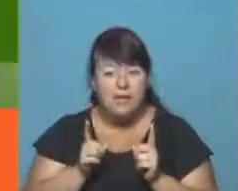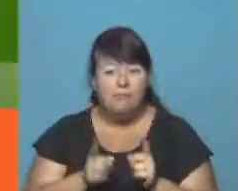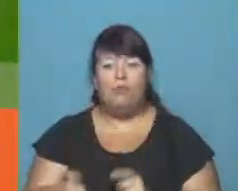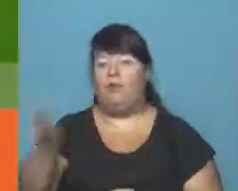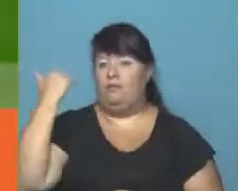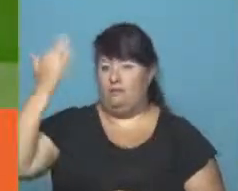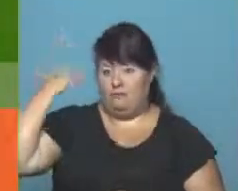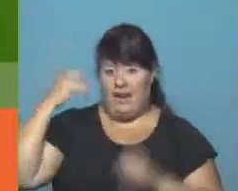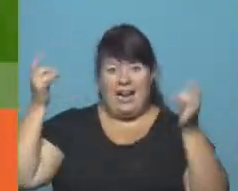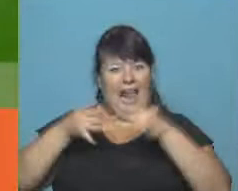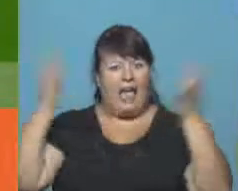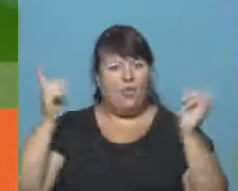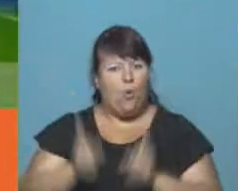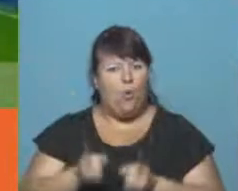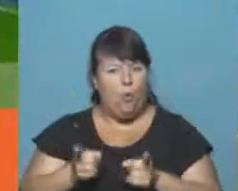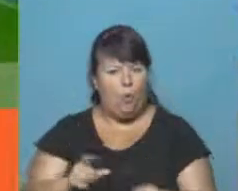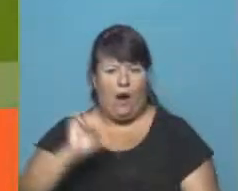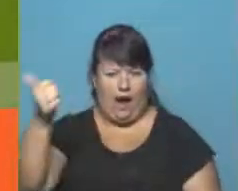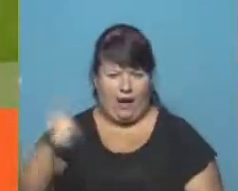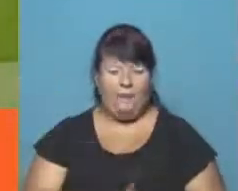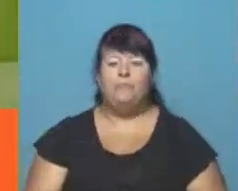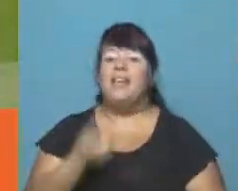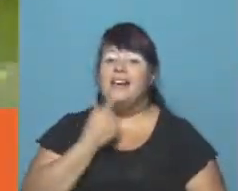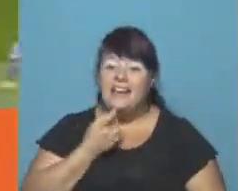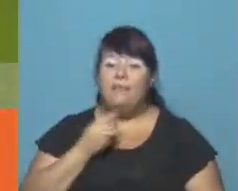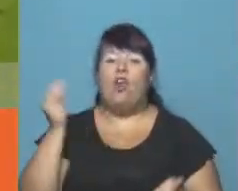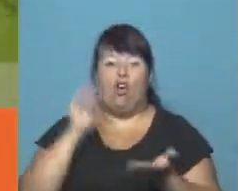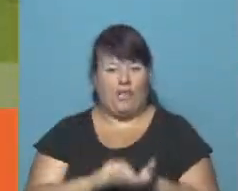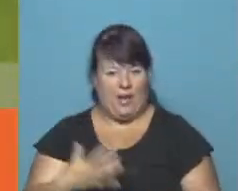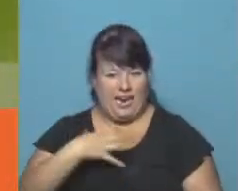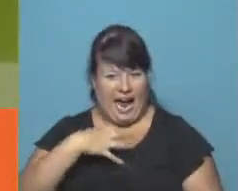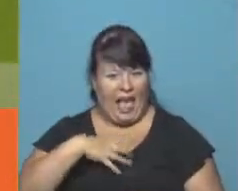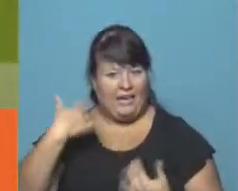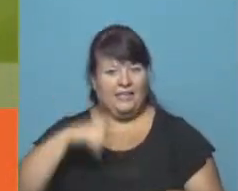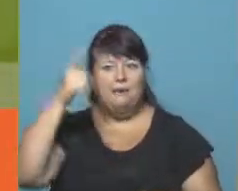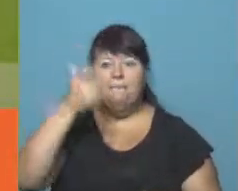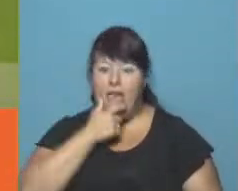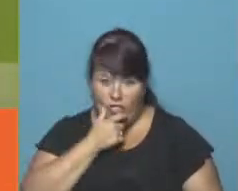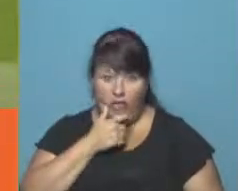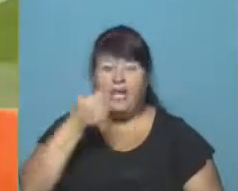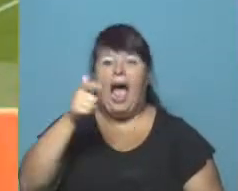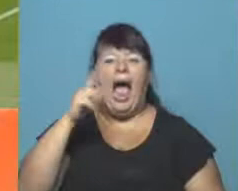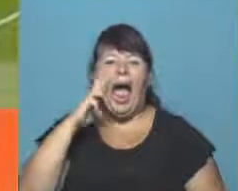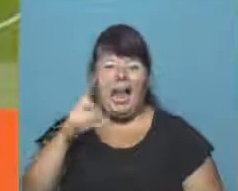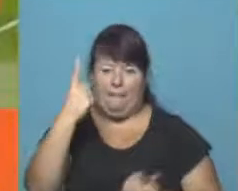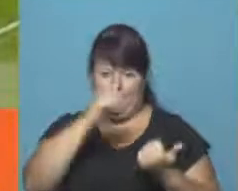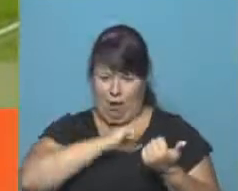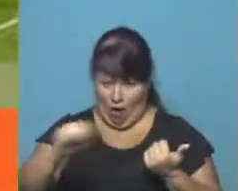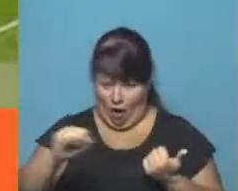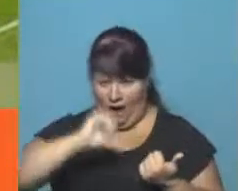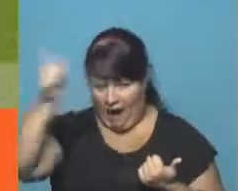los últimos clásicos. River y otra muestra de carácter en Mendoza. Alario le dio el primer